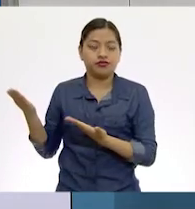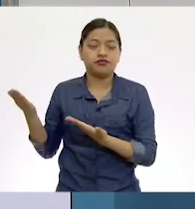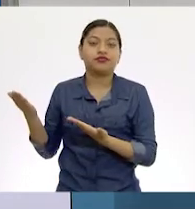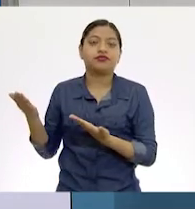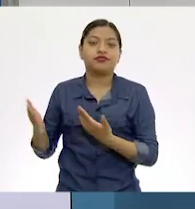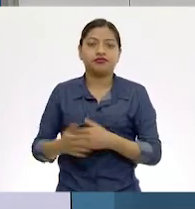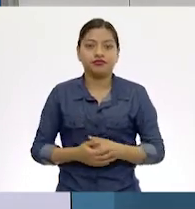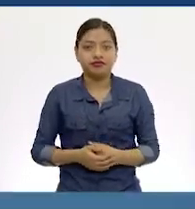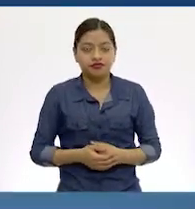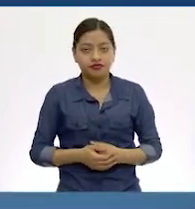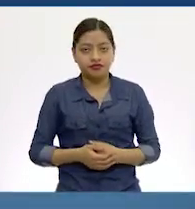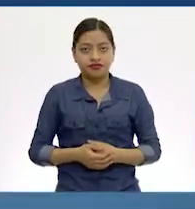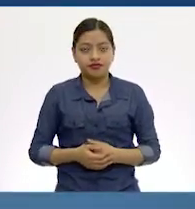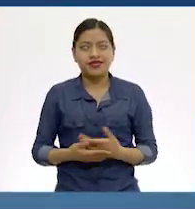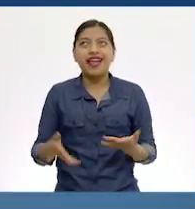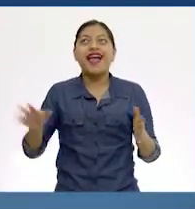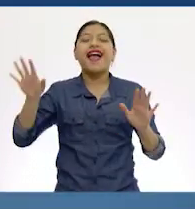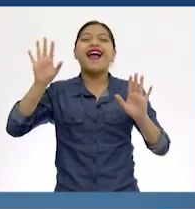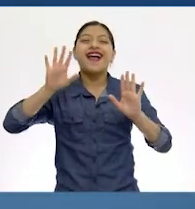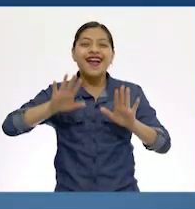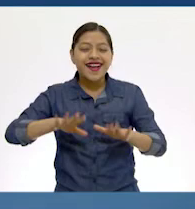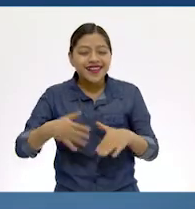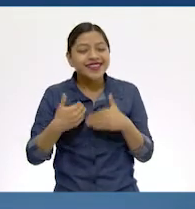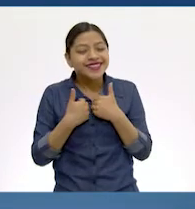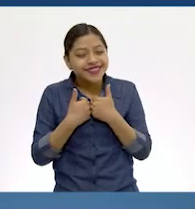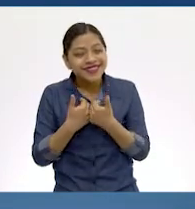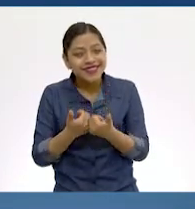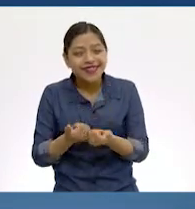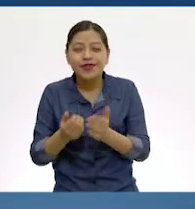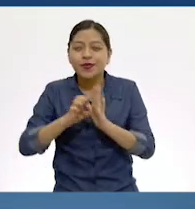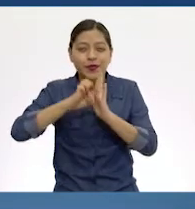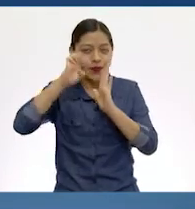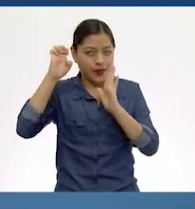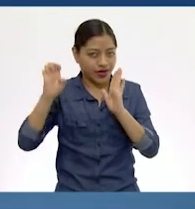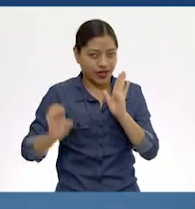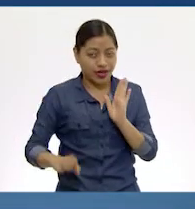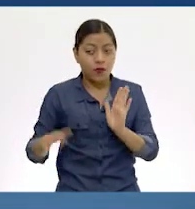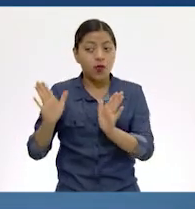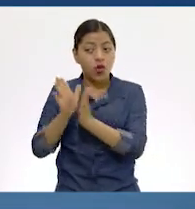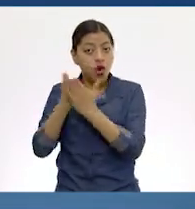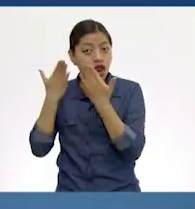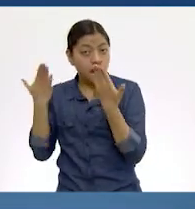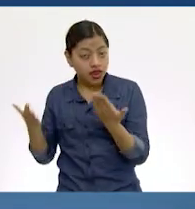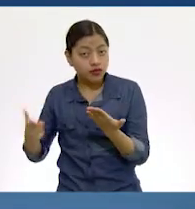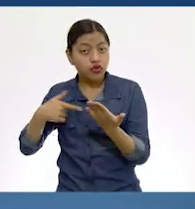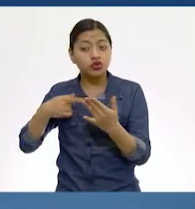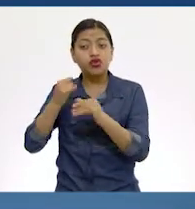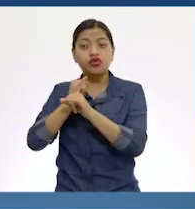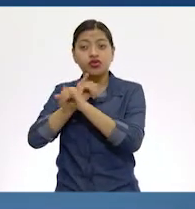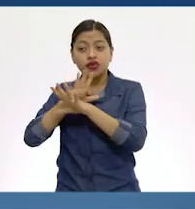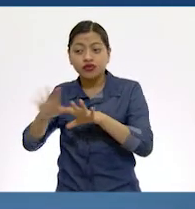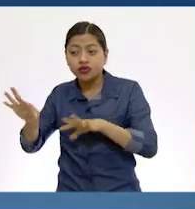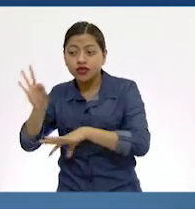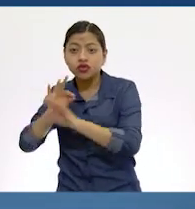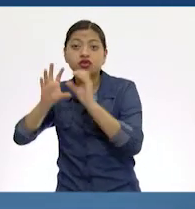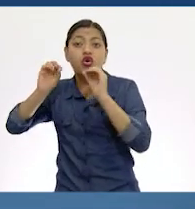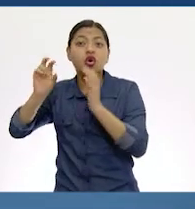o electrónicas. Entonces, aunque sea de un libro o revista